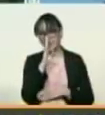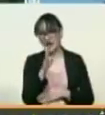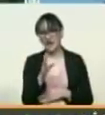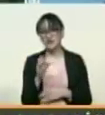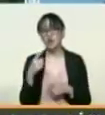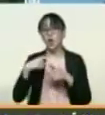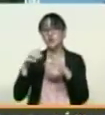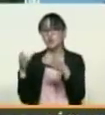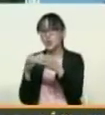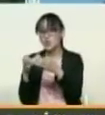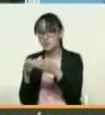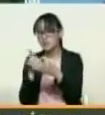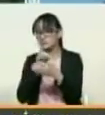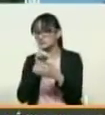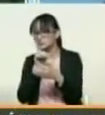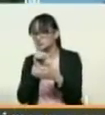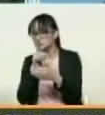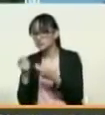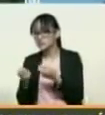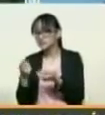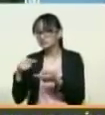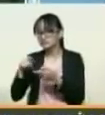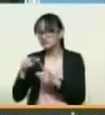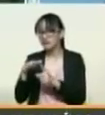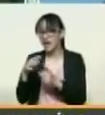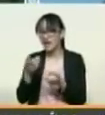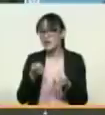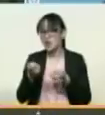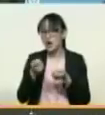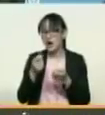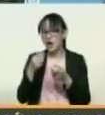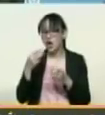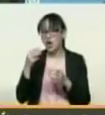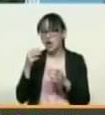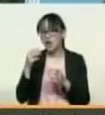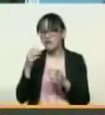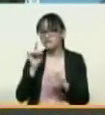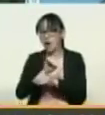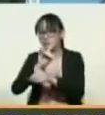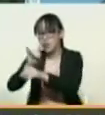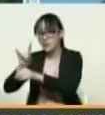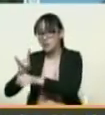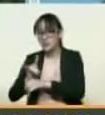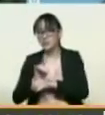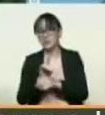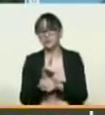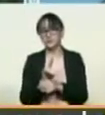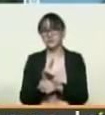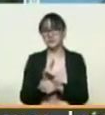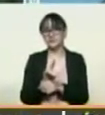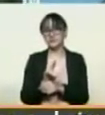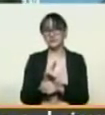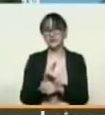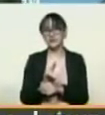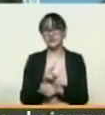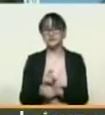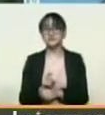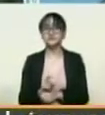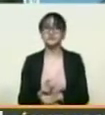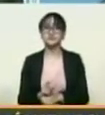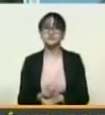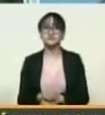ONGs, para generar entonces las grandes matrices y procurar, cuando así lo